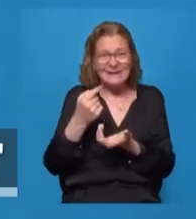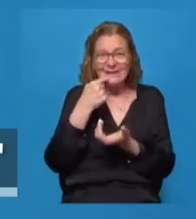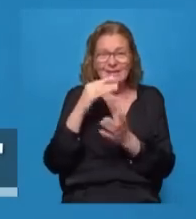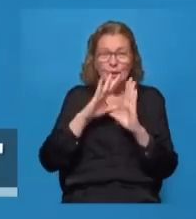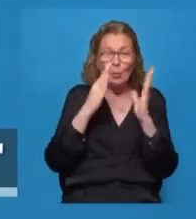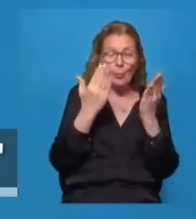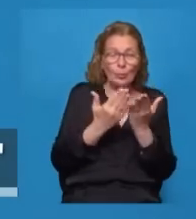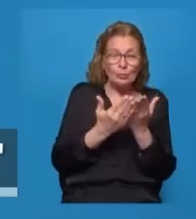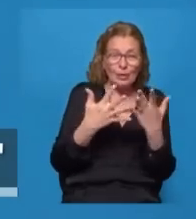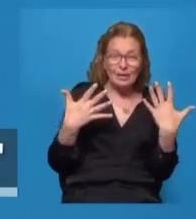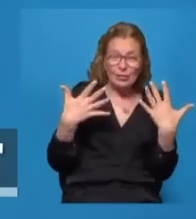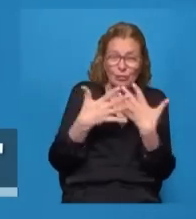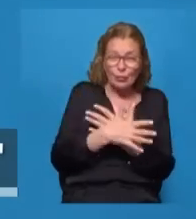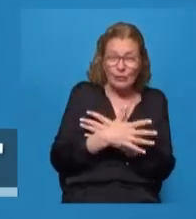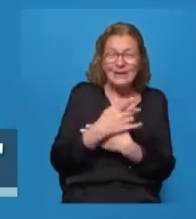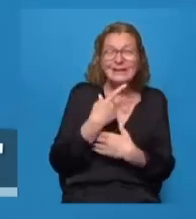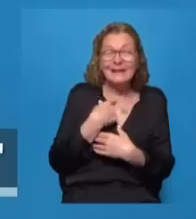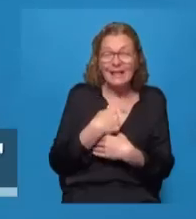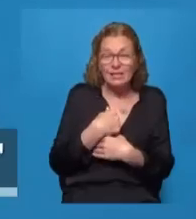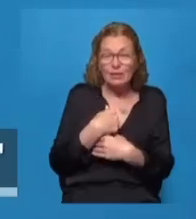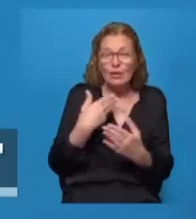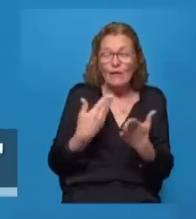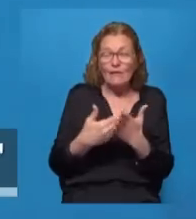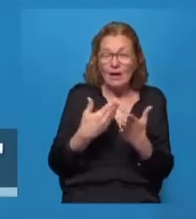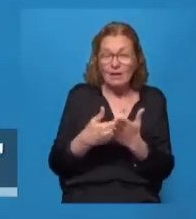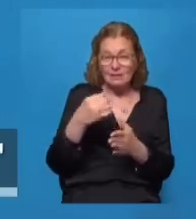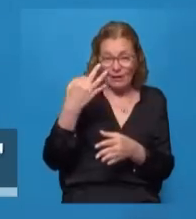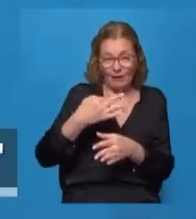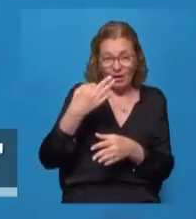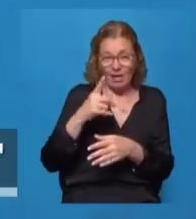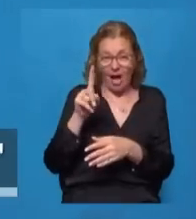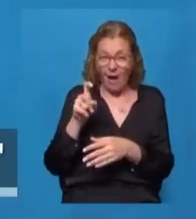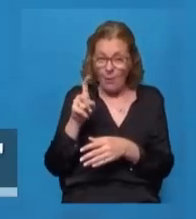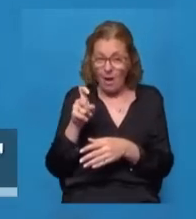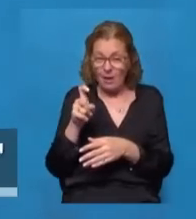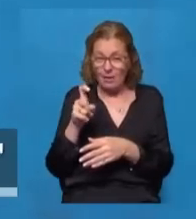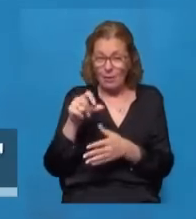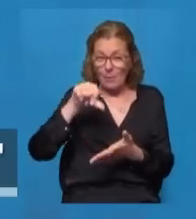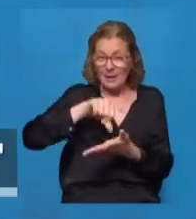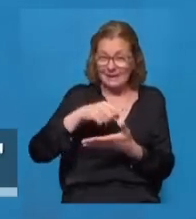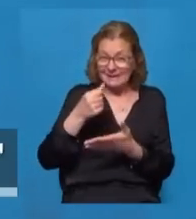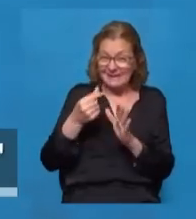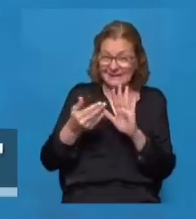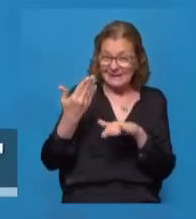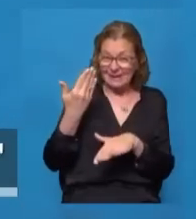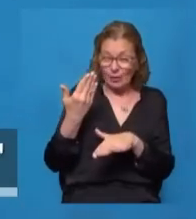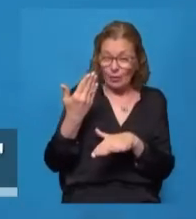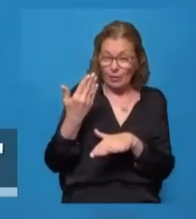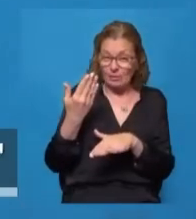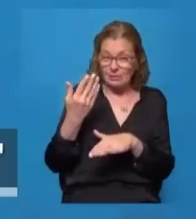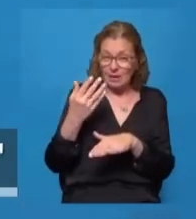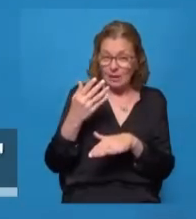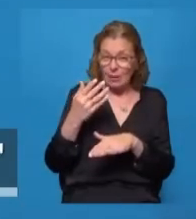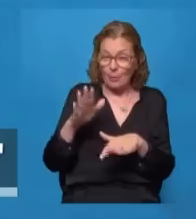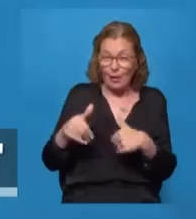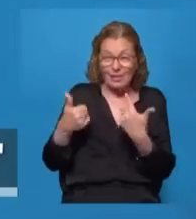mundo que está sufriendo sed donde escasea realmente el agua ser un país rico y estar y estar comprometidos